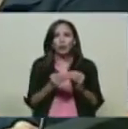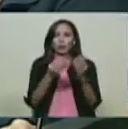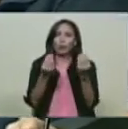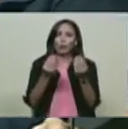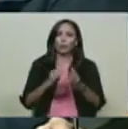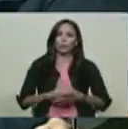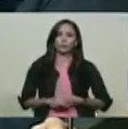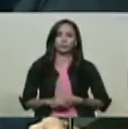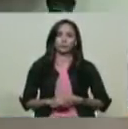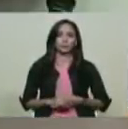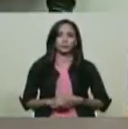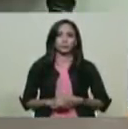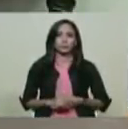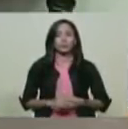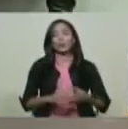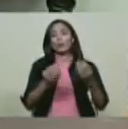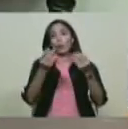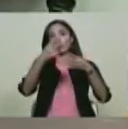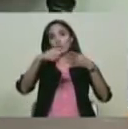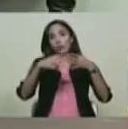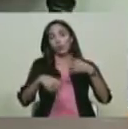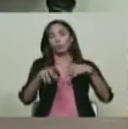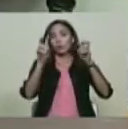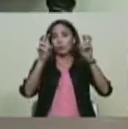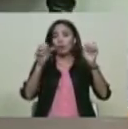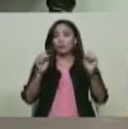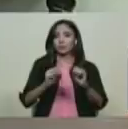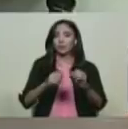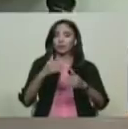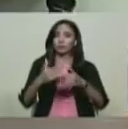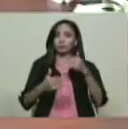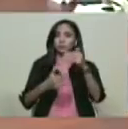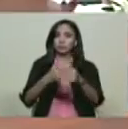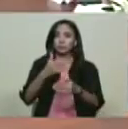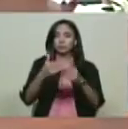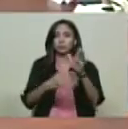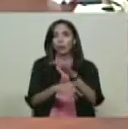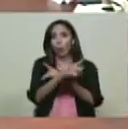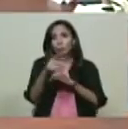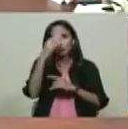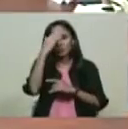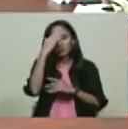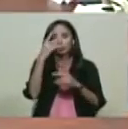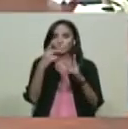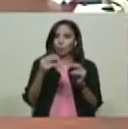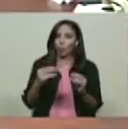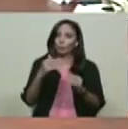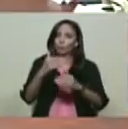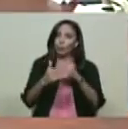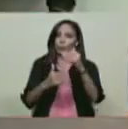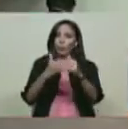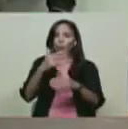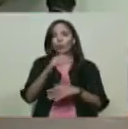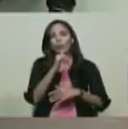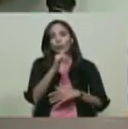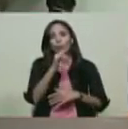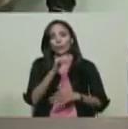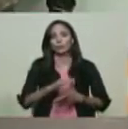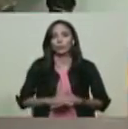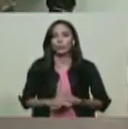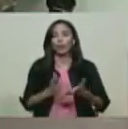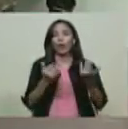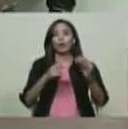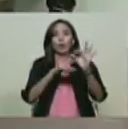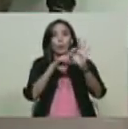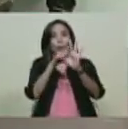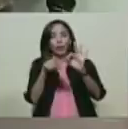digo, hay muchas cosas que se están haciendo, todavía no se conocen. Pero en el mundo de las